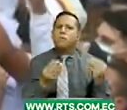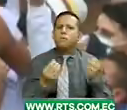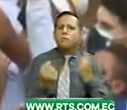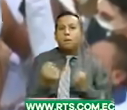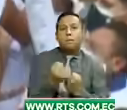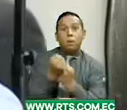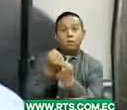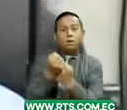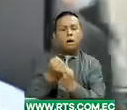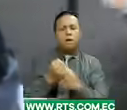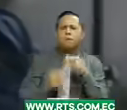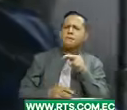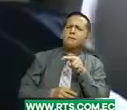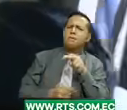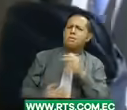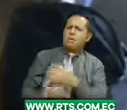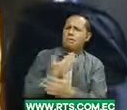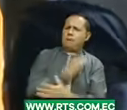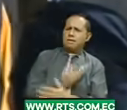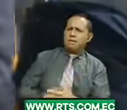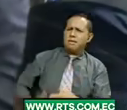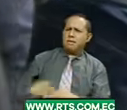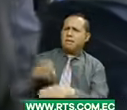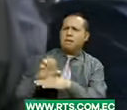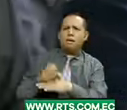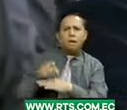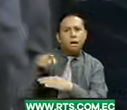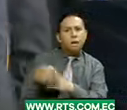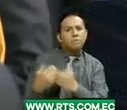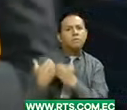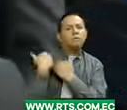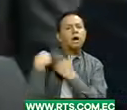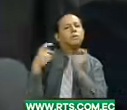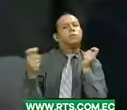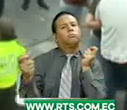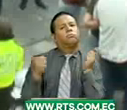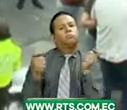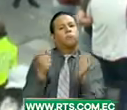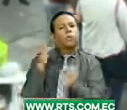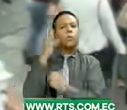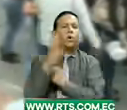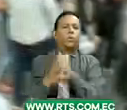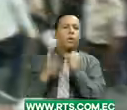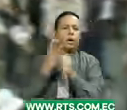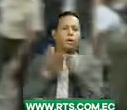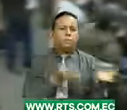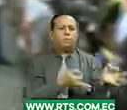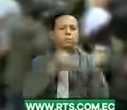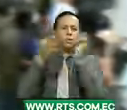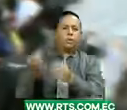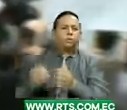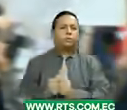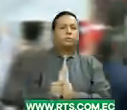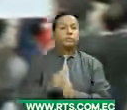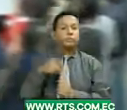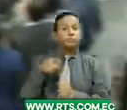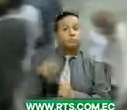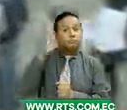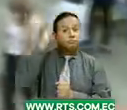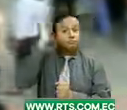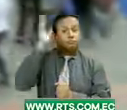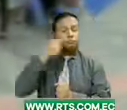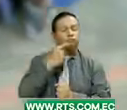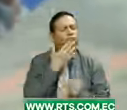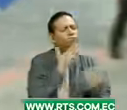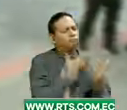presidente del Ecuador, quien llevará las riendas del país por los próximos 4 años. En eso Lasso se mostró agradecido con ellos, y aunque